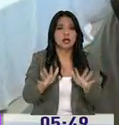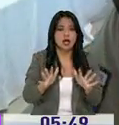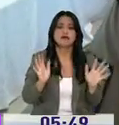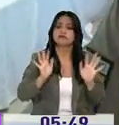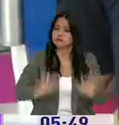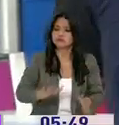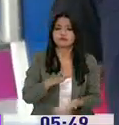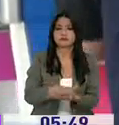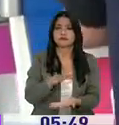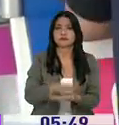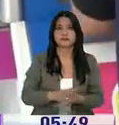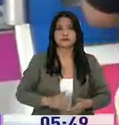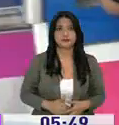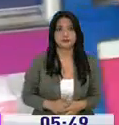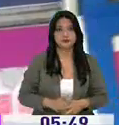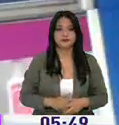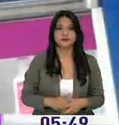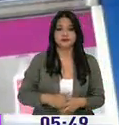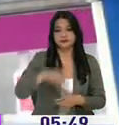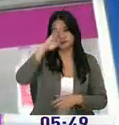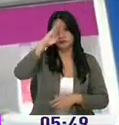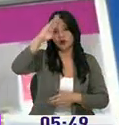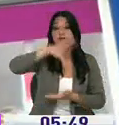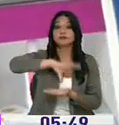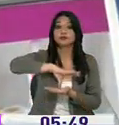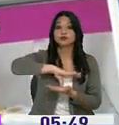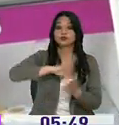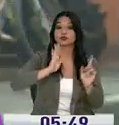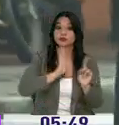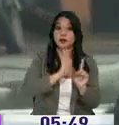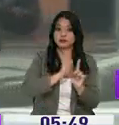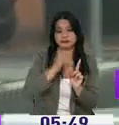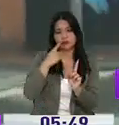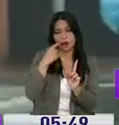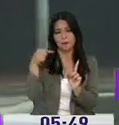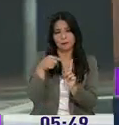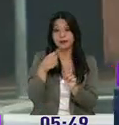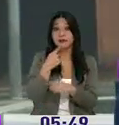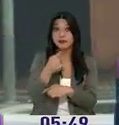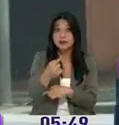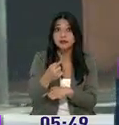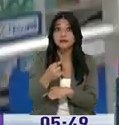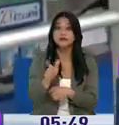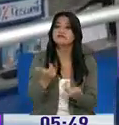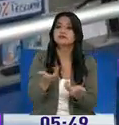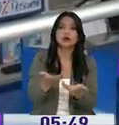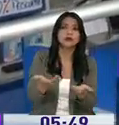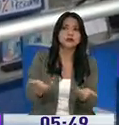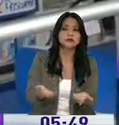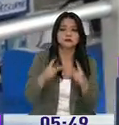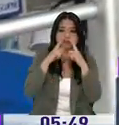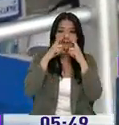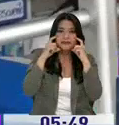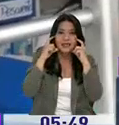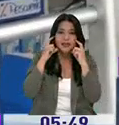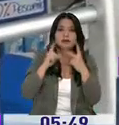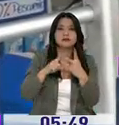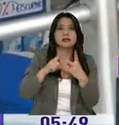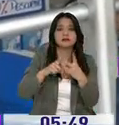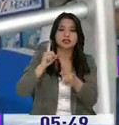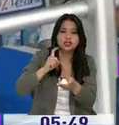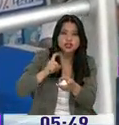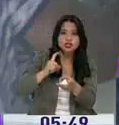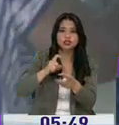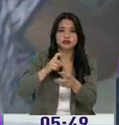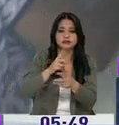normalidad. El intendente de policía, Leonel Murillo, indicó que persiste el desabastecimiento de mascarillas y otros